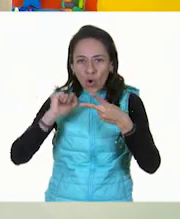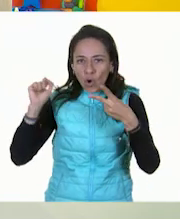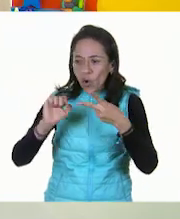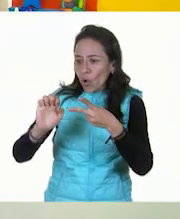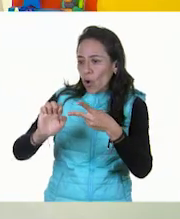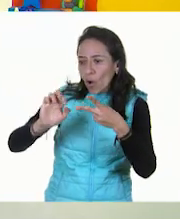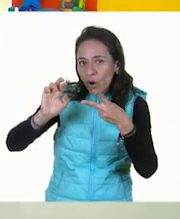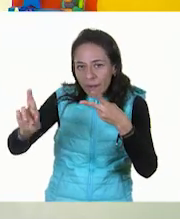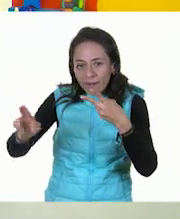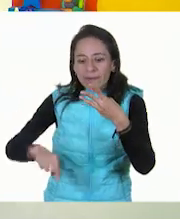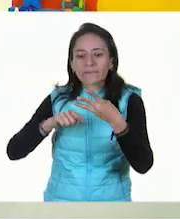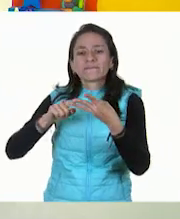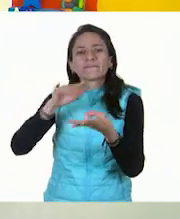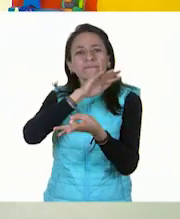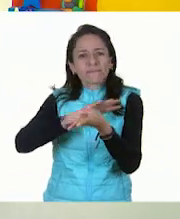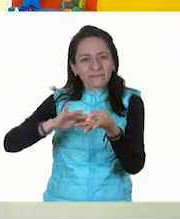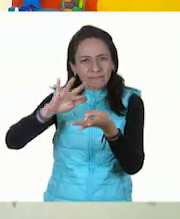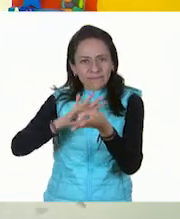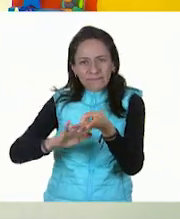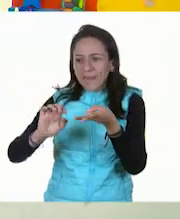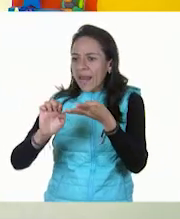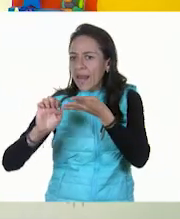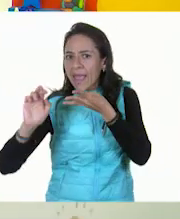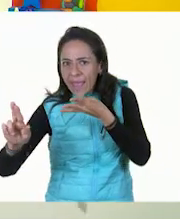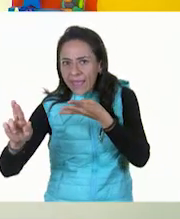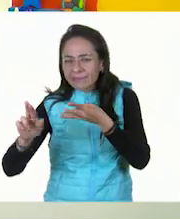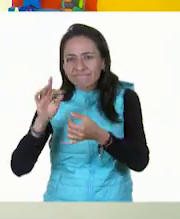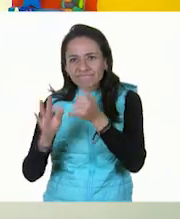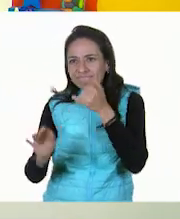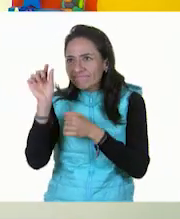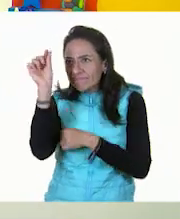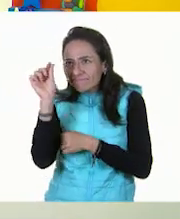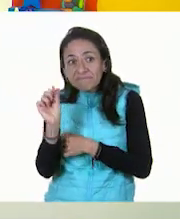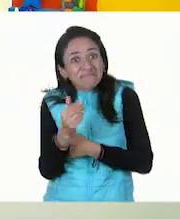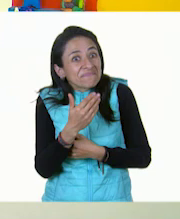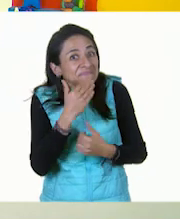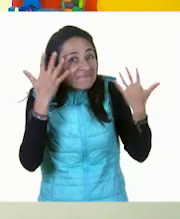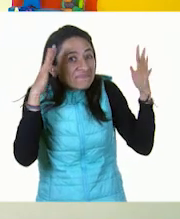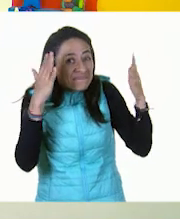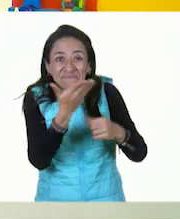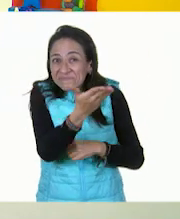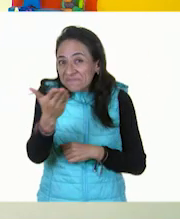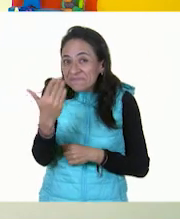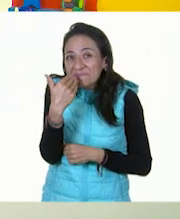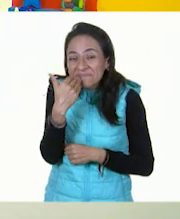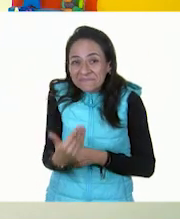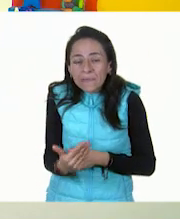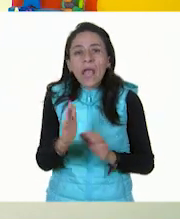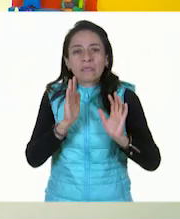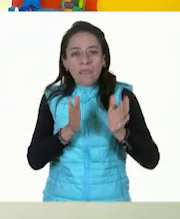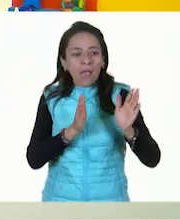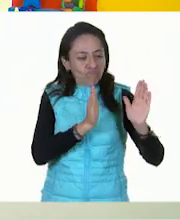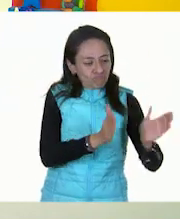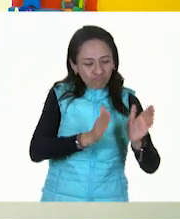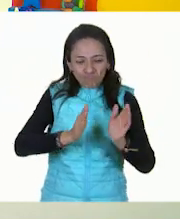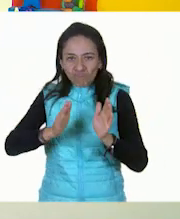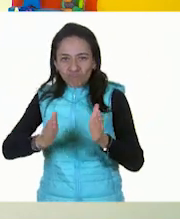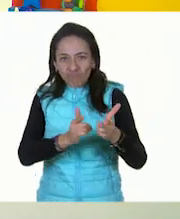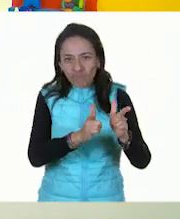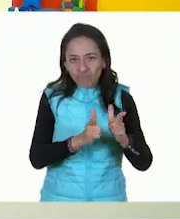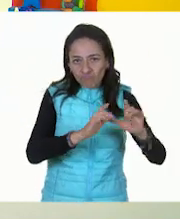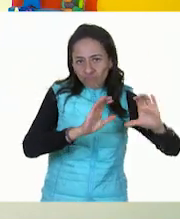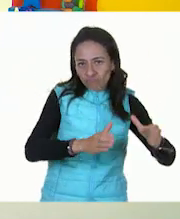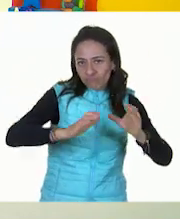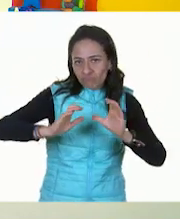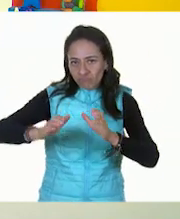¡Bravo! Muchas gracias. Lo hicieron muy bien. Ahora que ya hemos agrupado, vamos a hacer